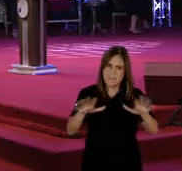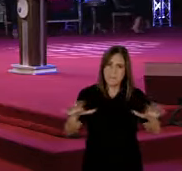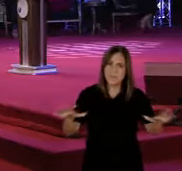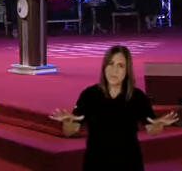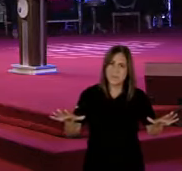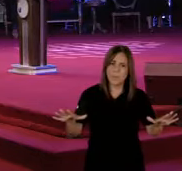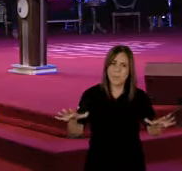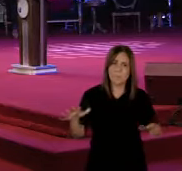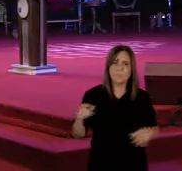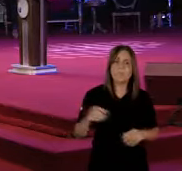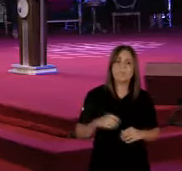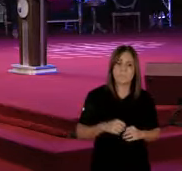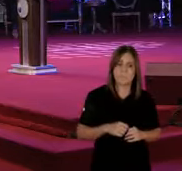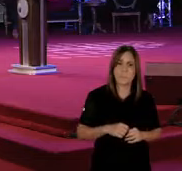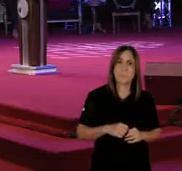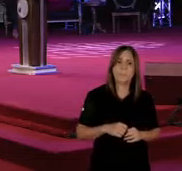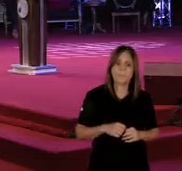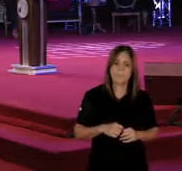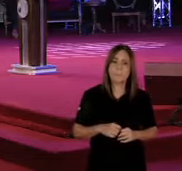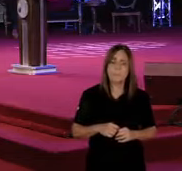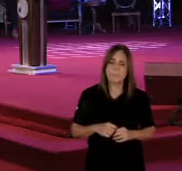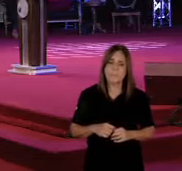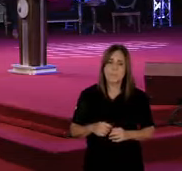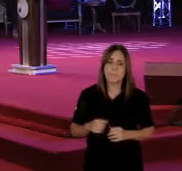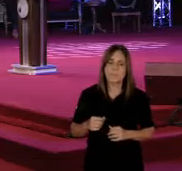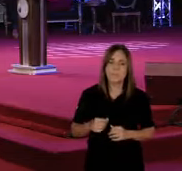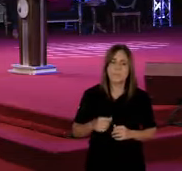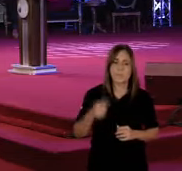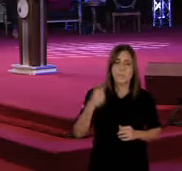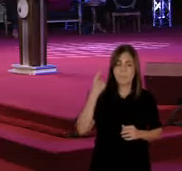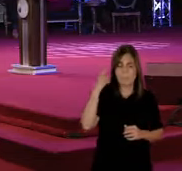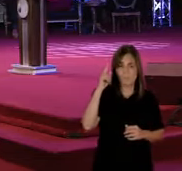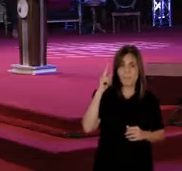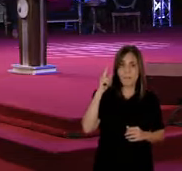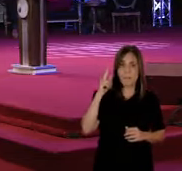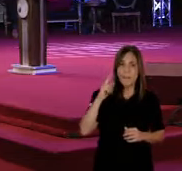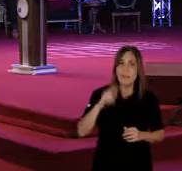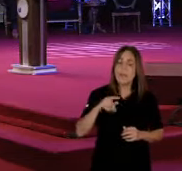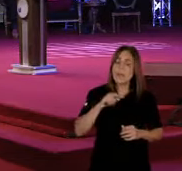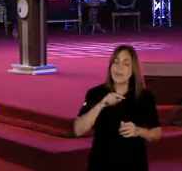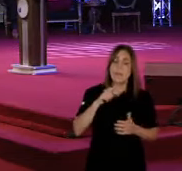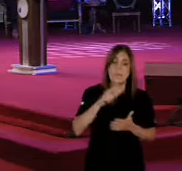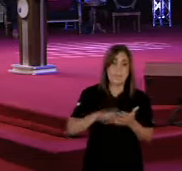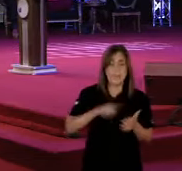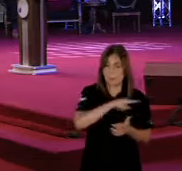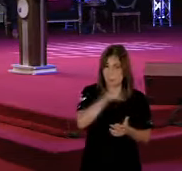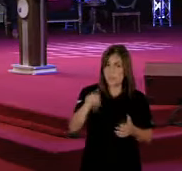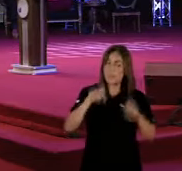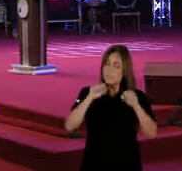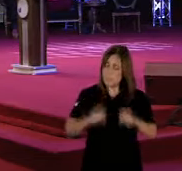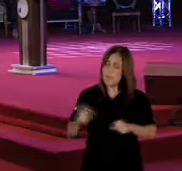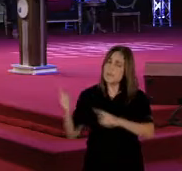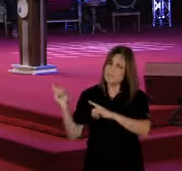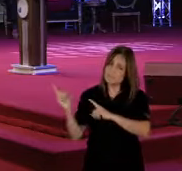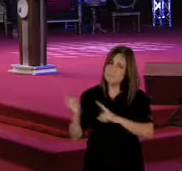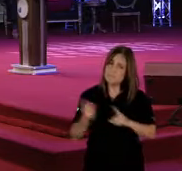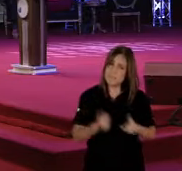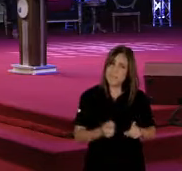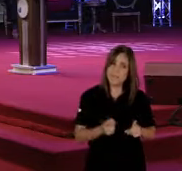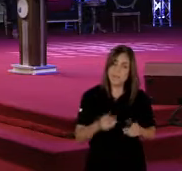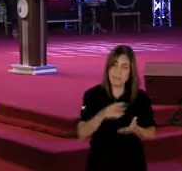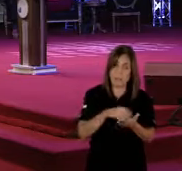casa a través de nuestro administrador de oficina y de otros más ministerios. Se ha podido desarrollar,